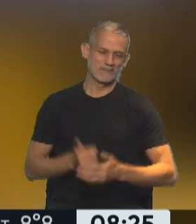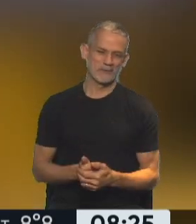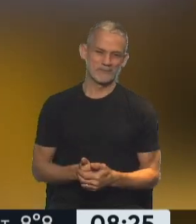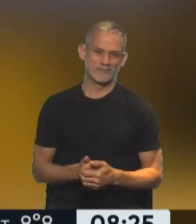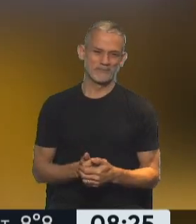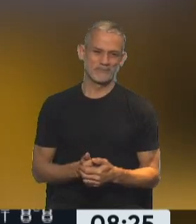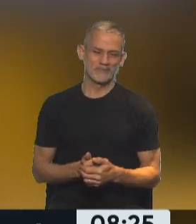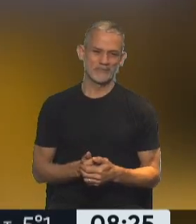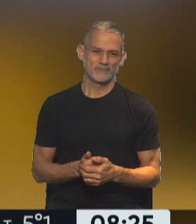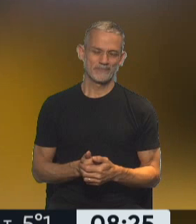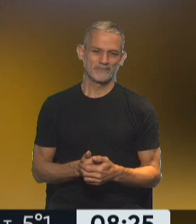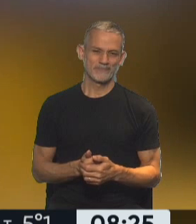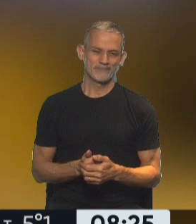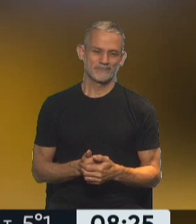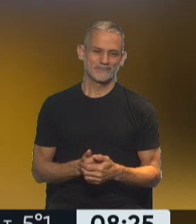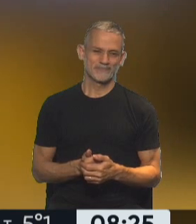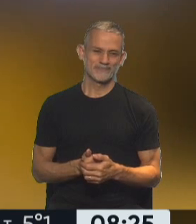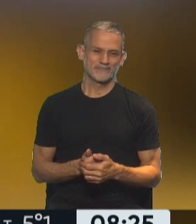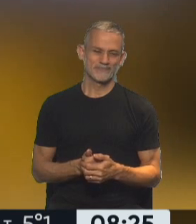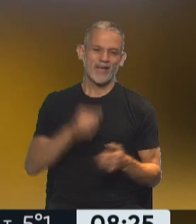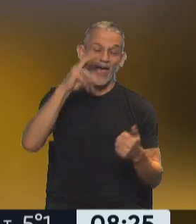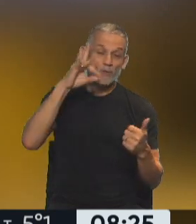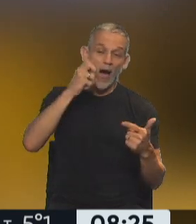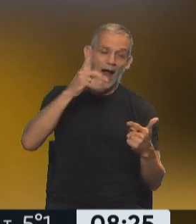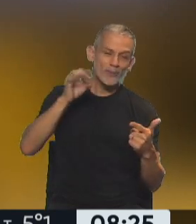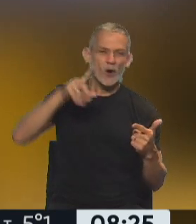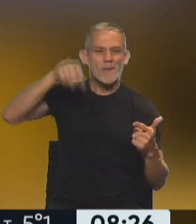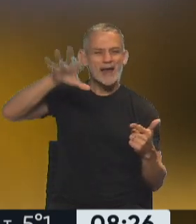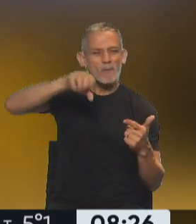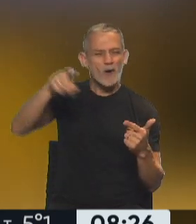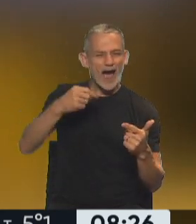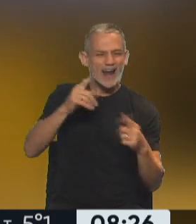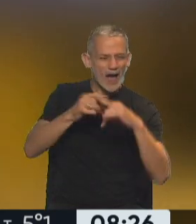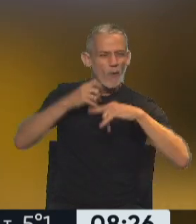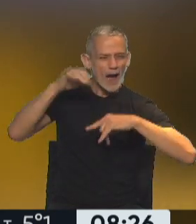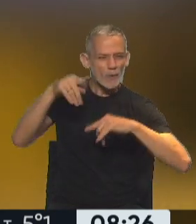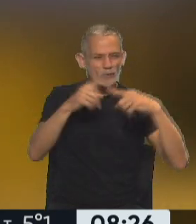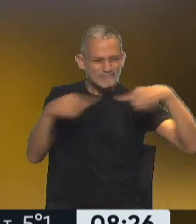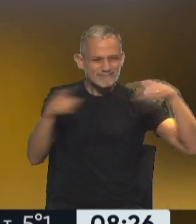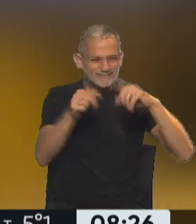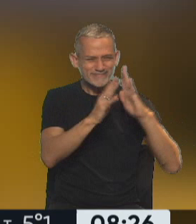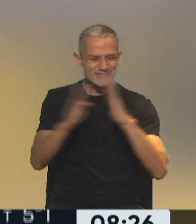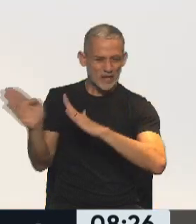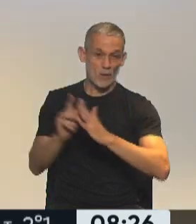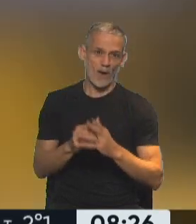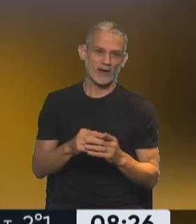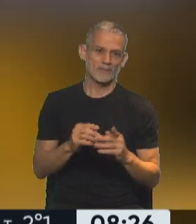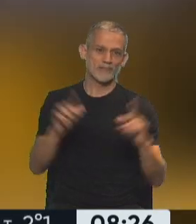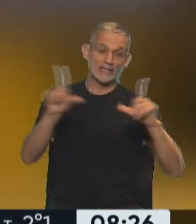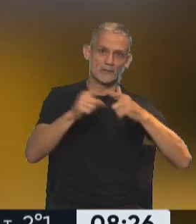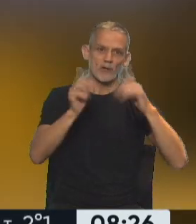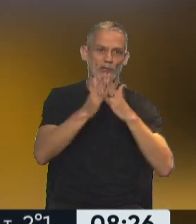Eduardo. Bueno, no solamente covers, sino también memes y notas en todos los diarios. Esto salió